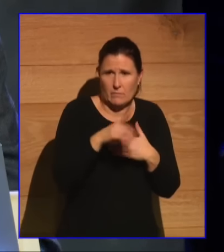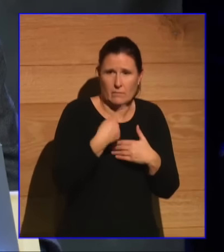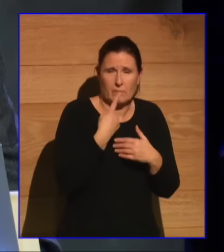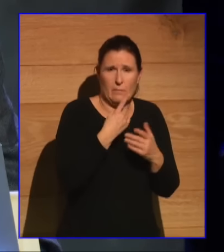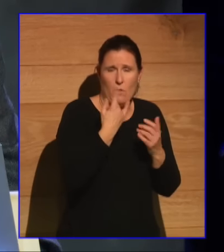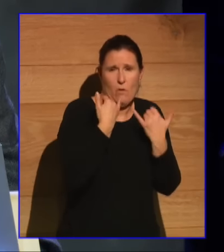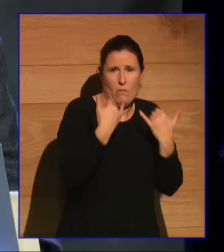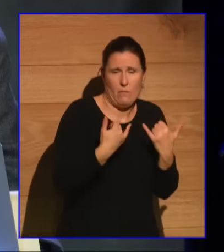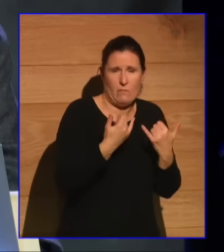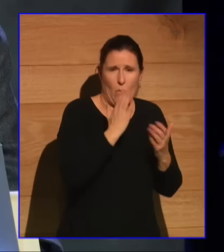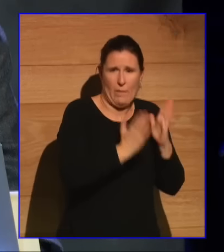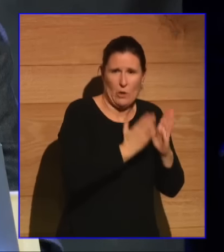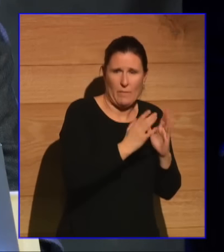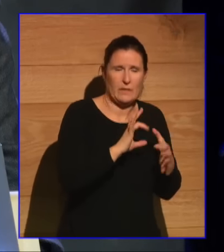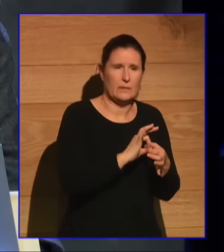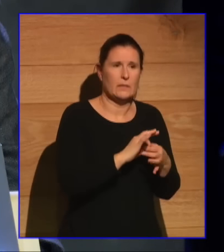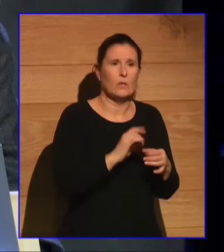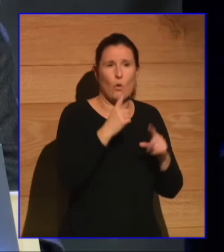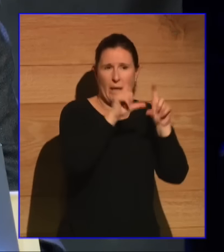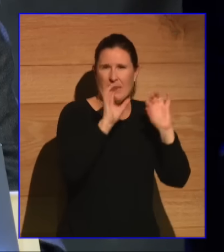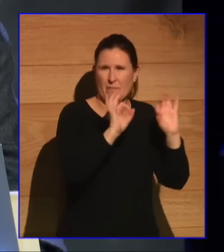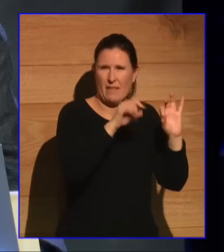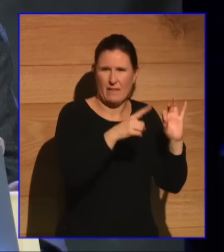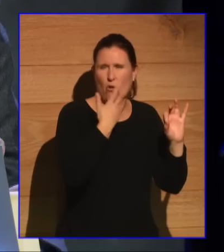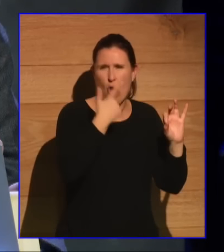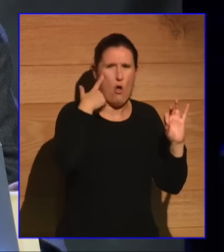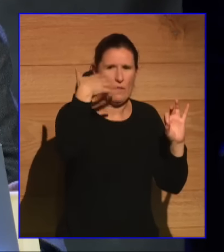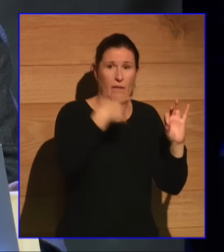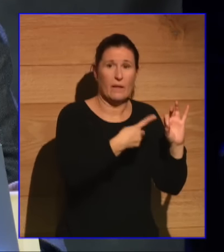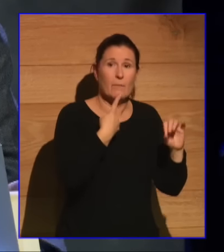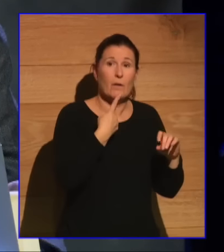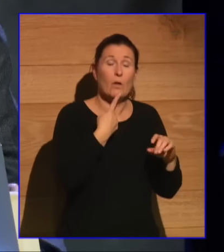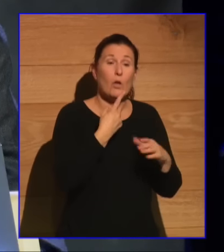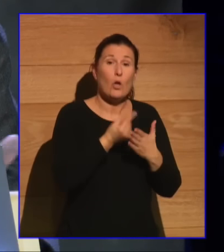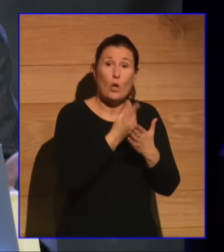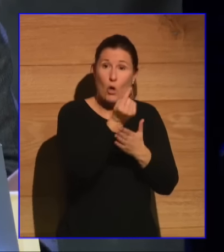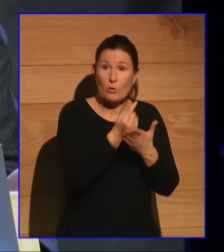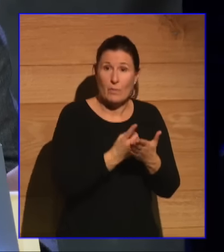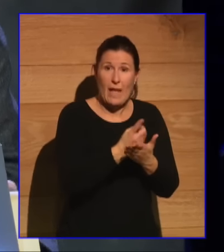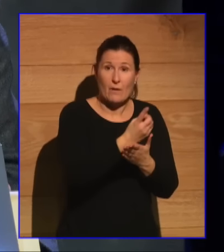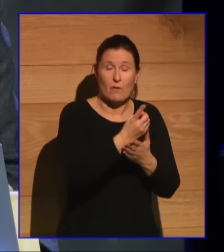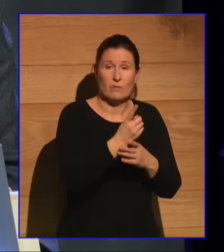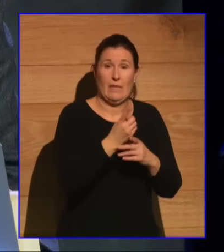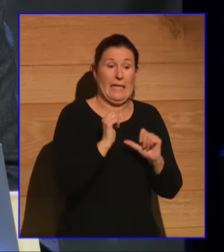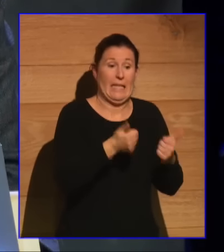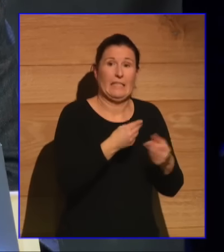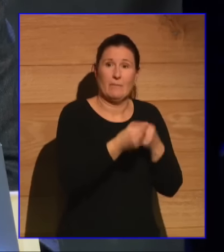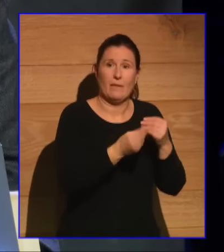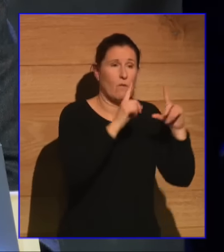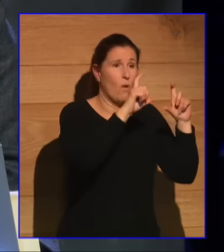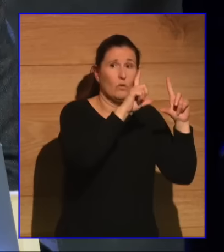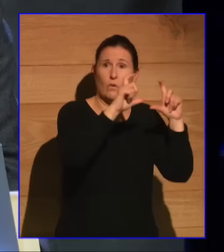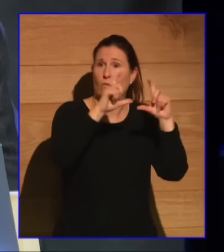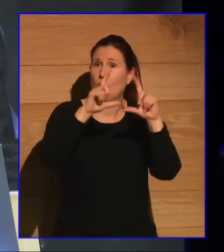insisto, es bien conocido. Pero los planos generales inicialmente iban a hacerse en animación fotograma a fotograma, la